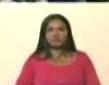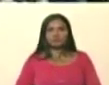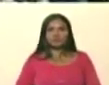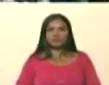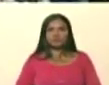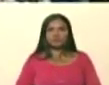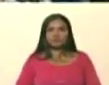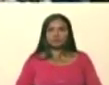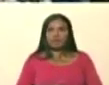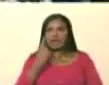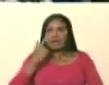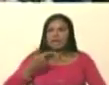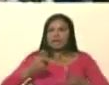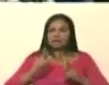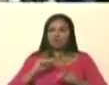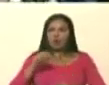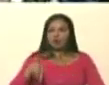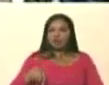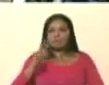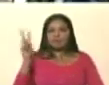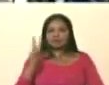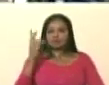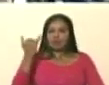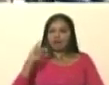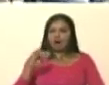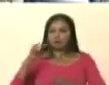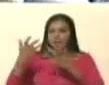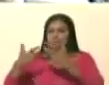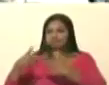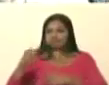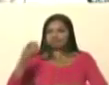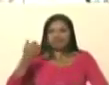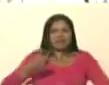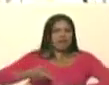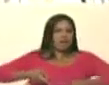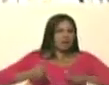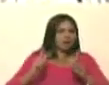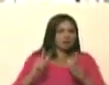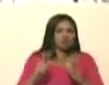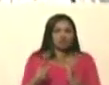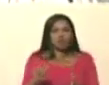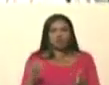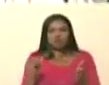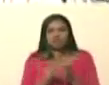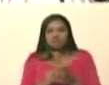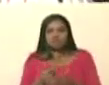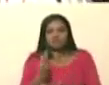ya está la máquina en venezuela está preinstalado